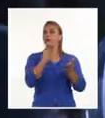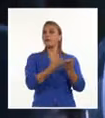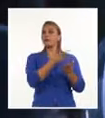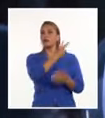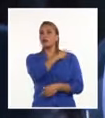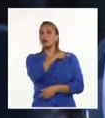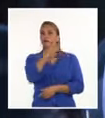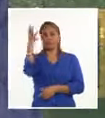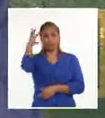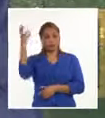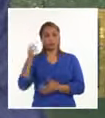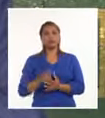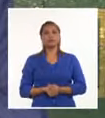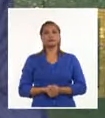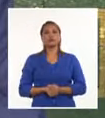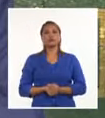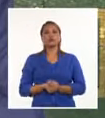Gobierno, la construcción de